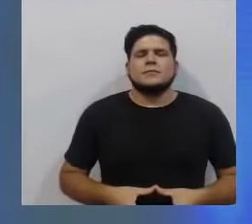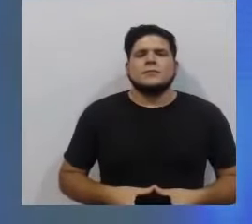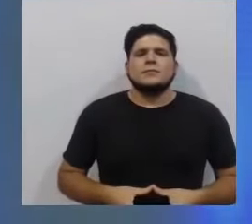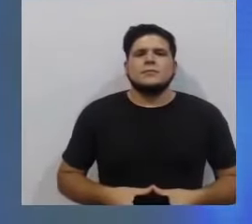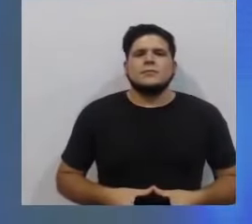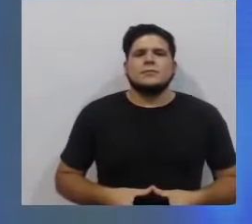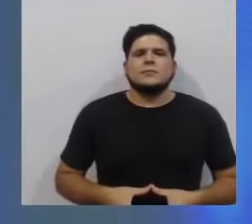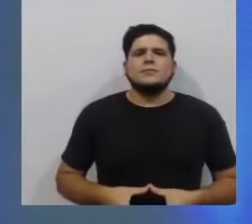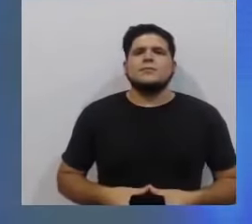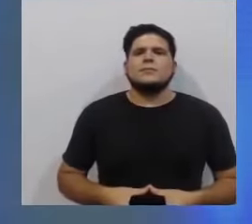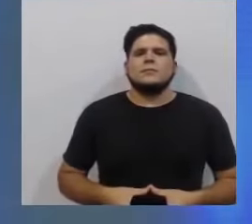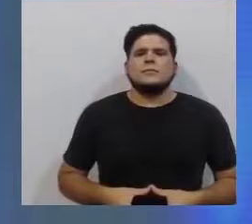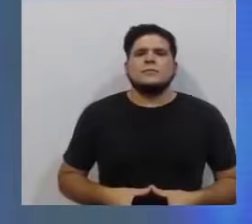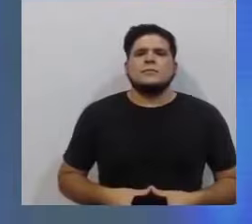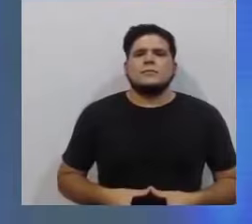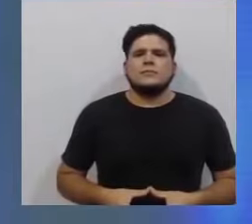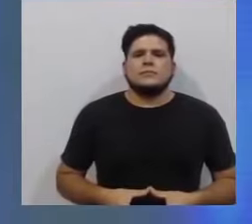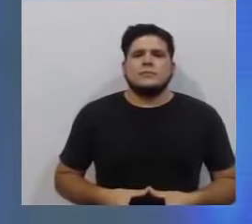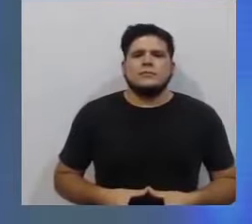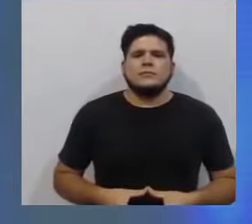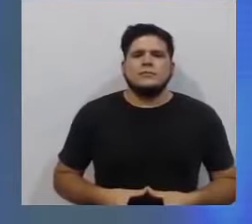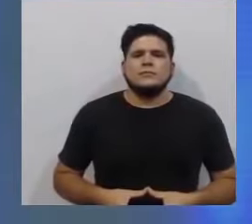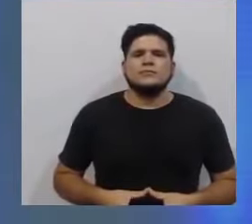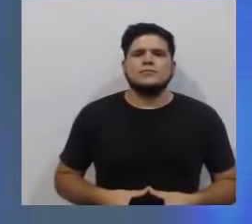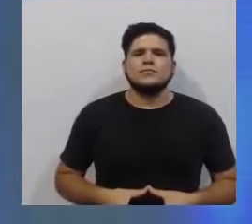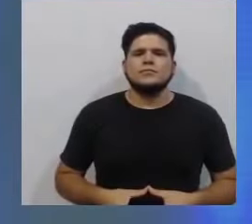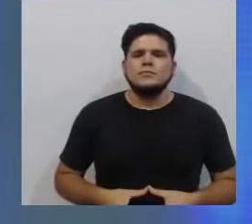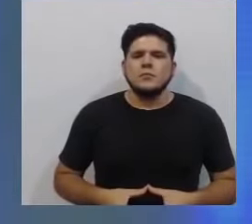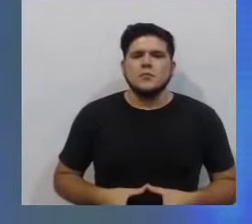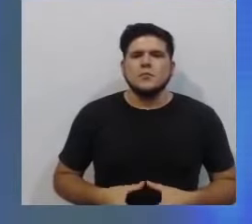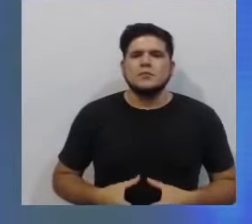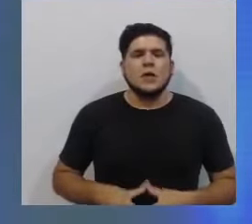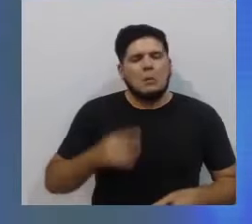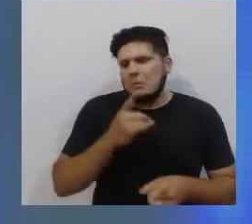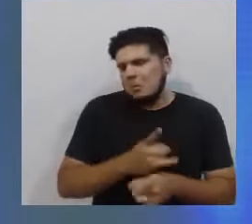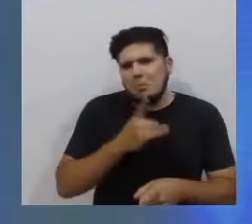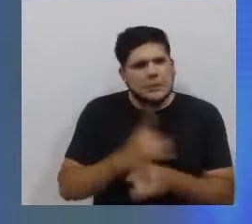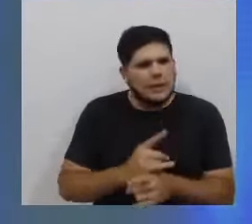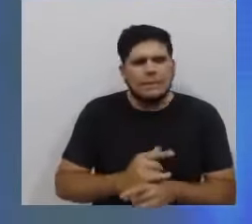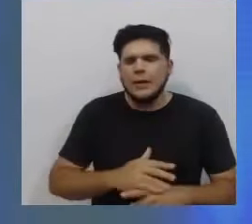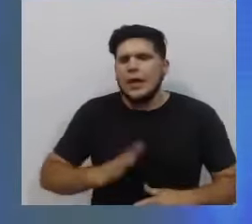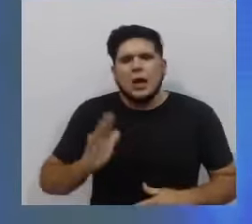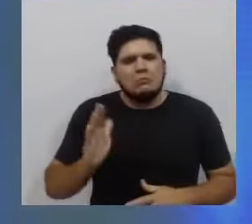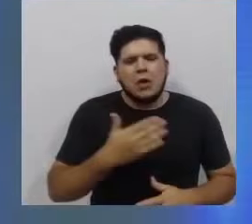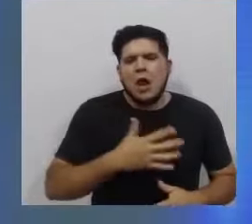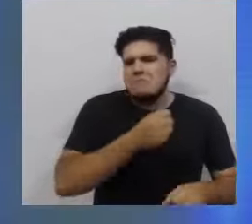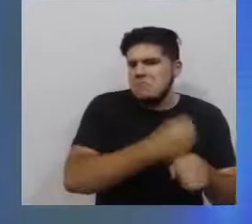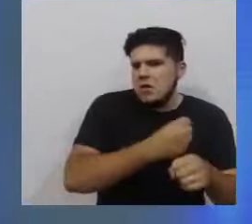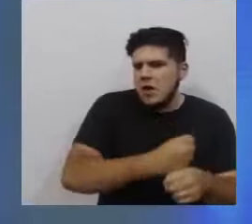desafíos siempre tenemos frente a nuestros ojos y que quiere afectar nuestras